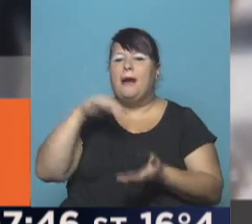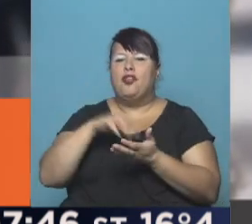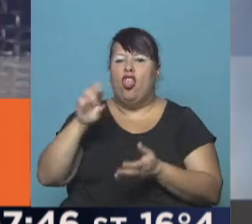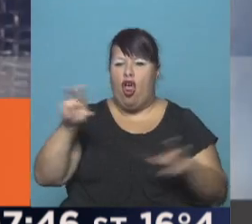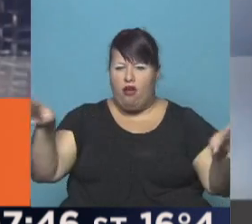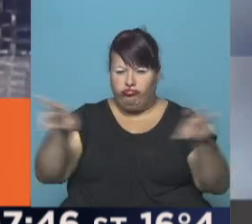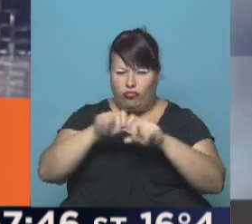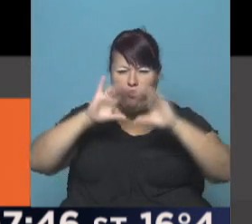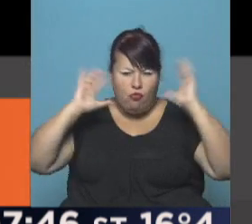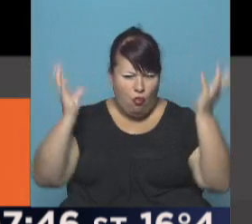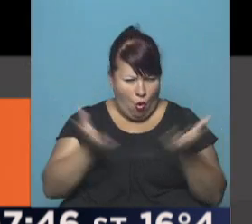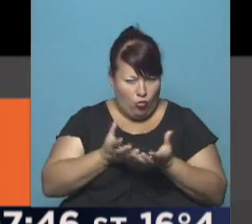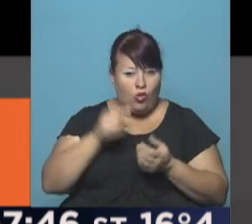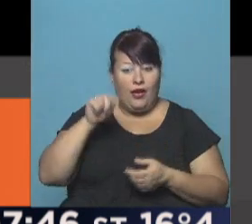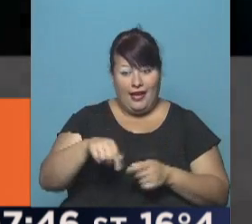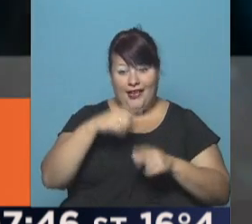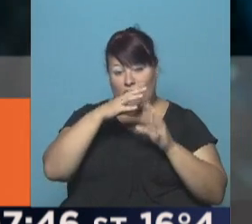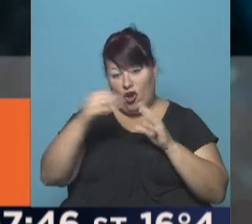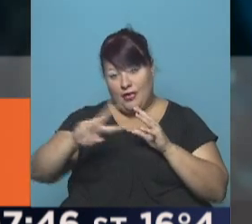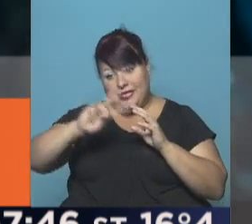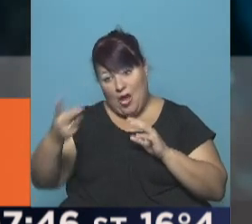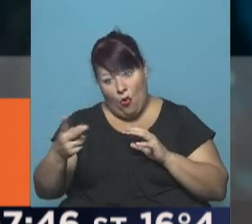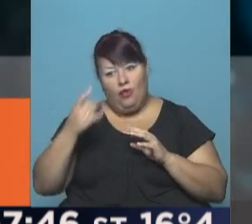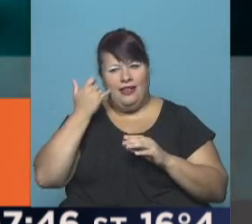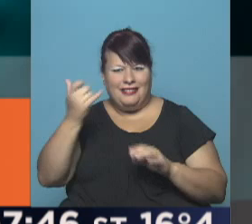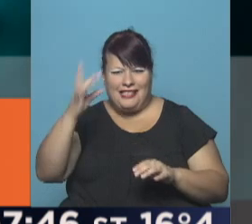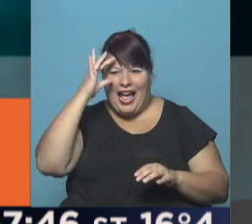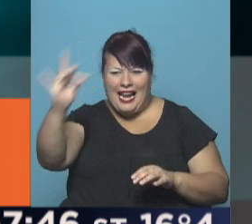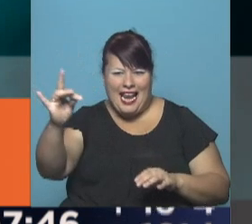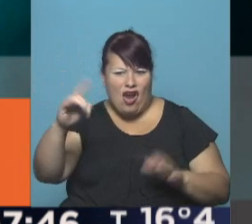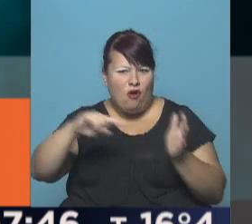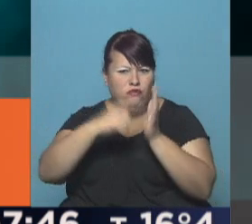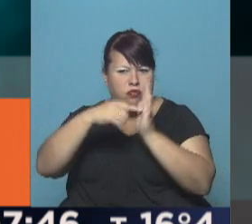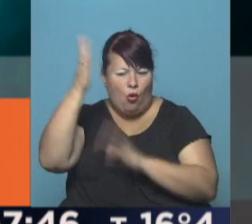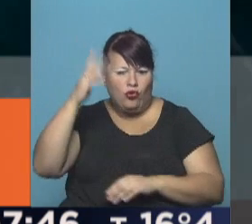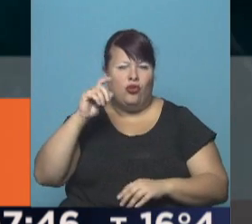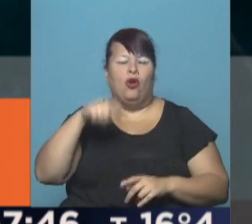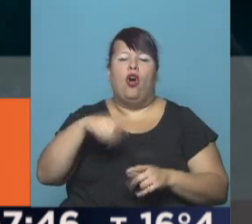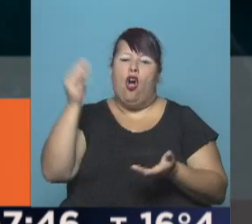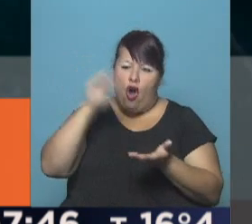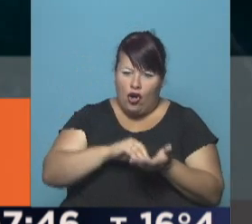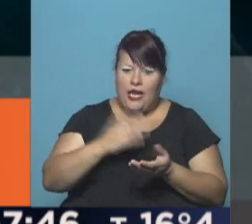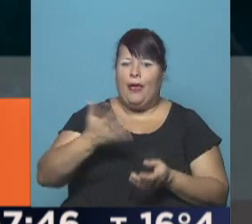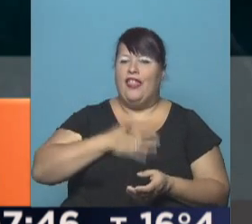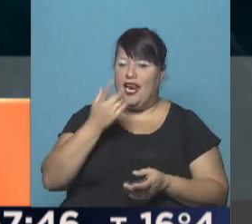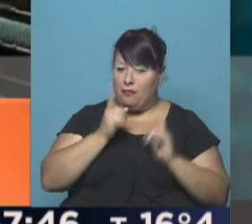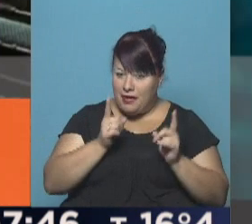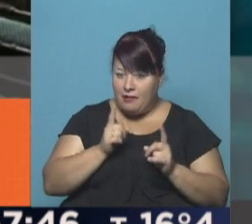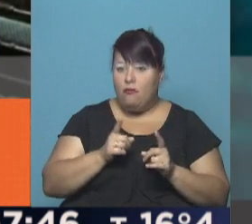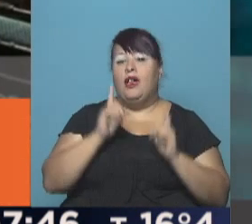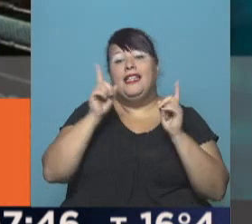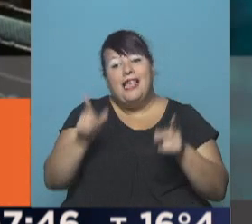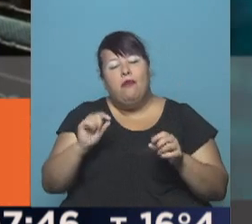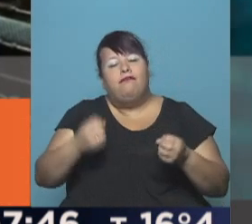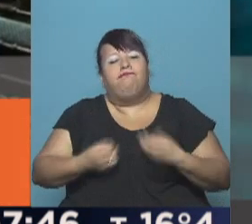de dólares en el mundo. Esta secuela ya está batiendo récords de taquilla, con James Gunn una vez más dirigiendo, quien en parte